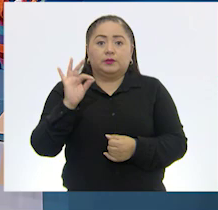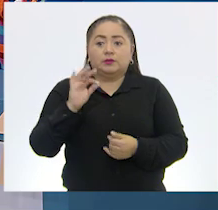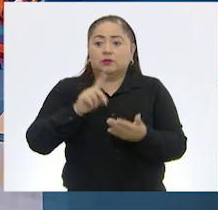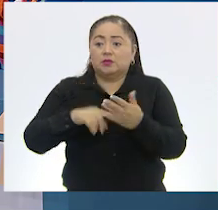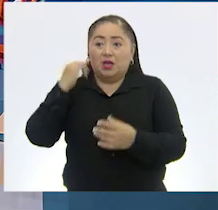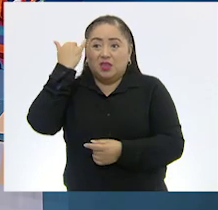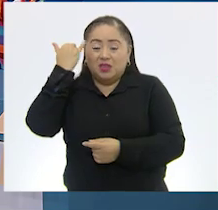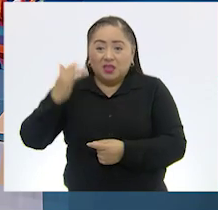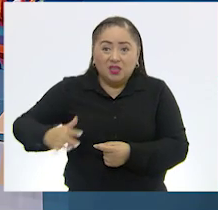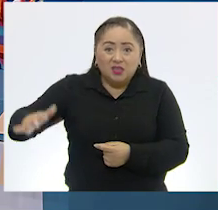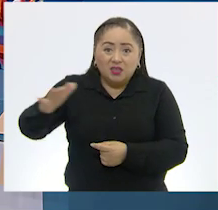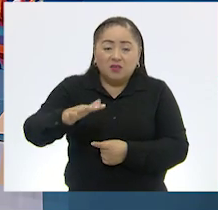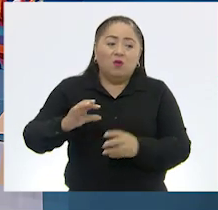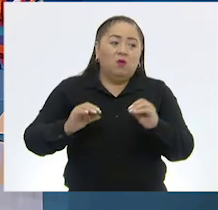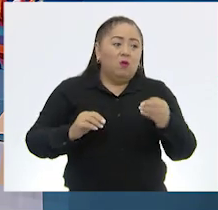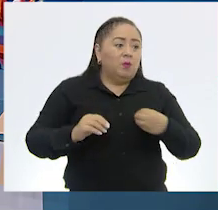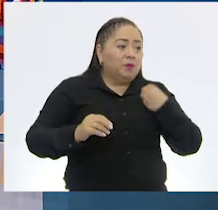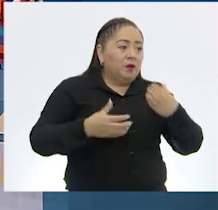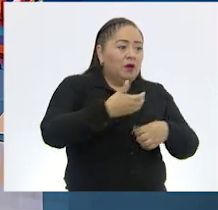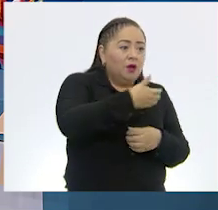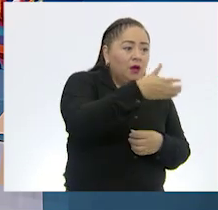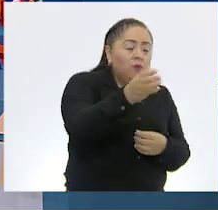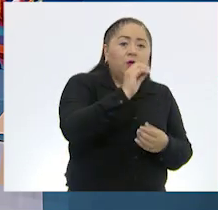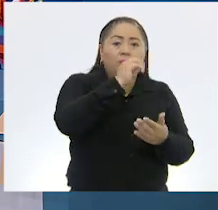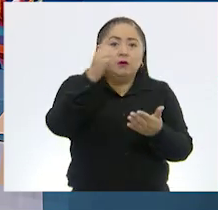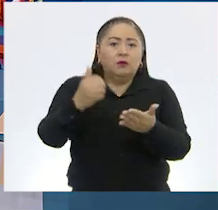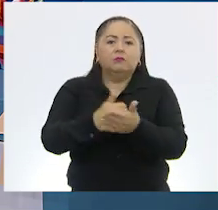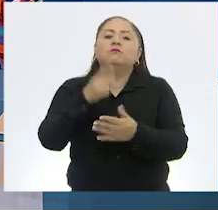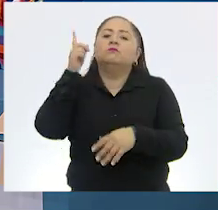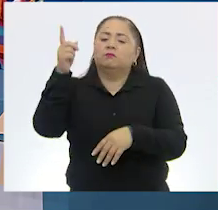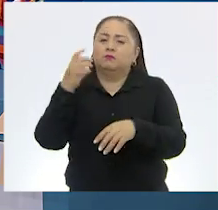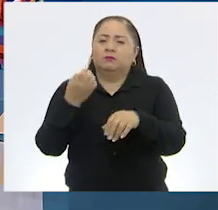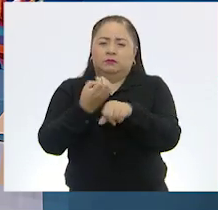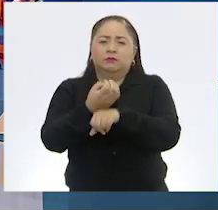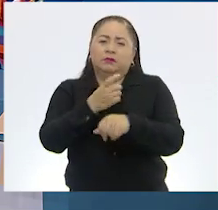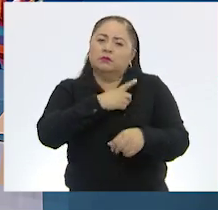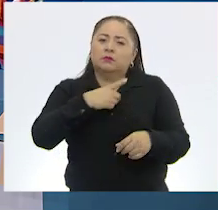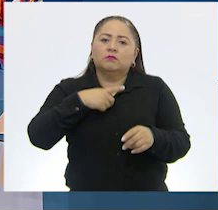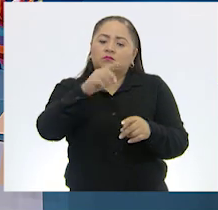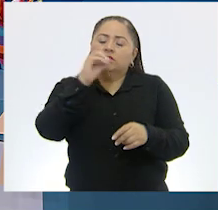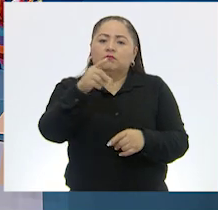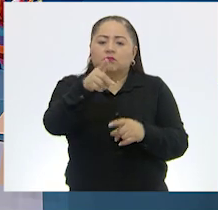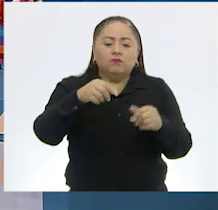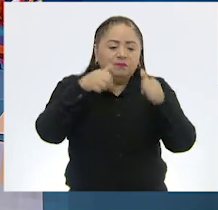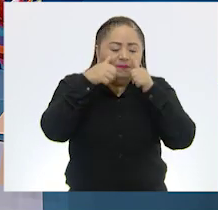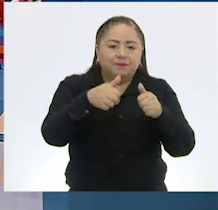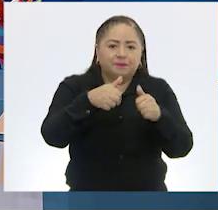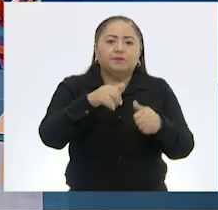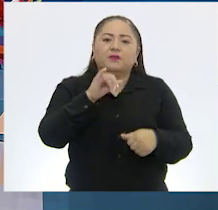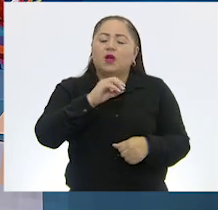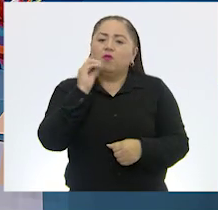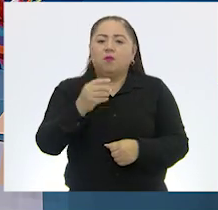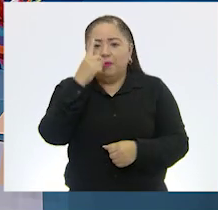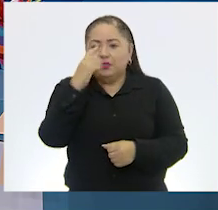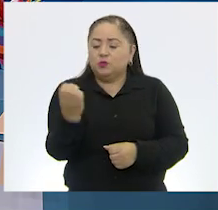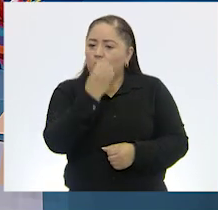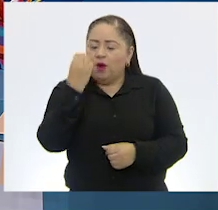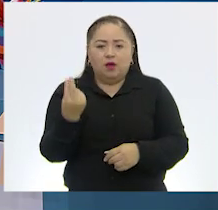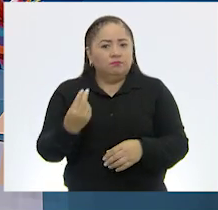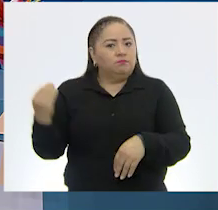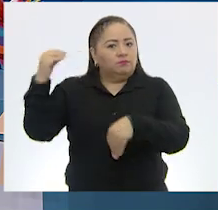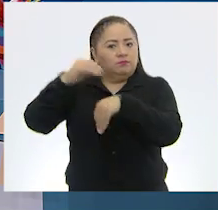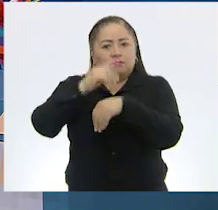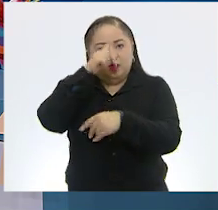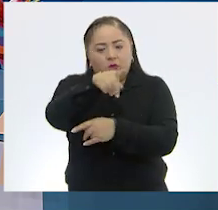comunidad indígena, si vives en el campo o en la ciudad, el Estado mexicano tiene la obligación de asegurarse que exista una escuela a la que